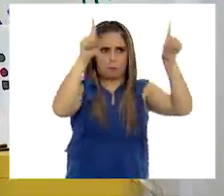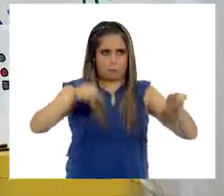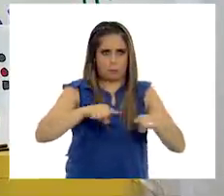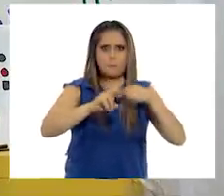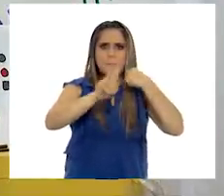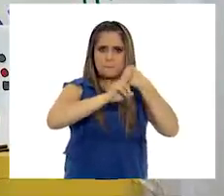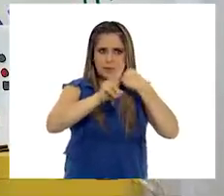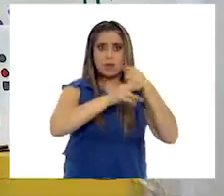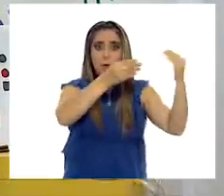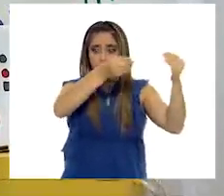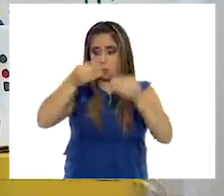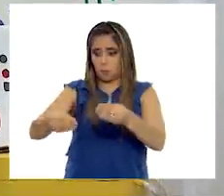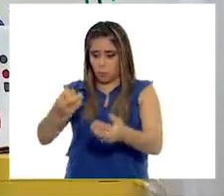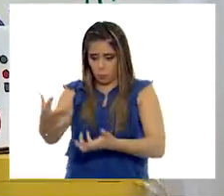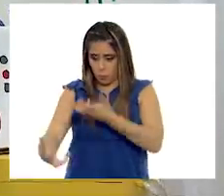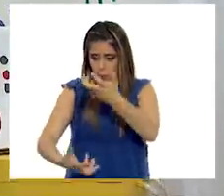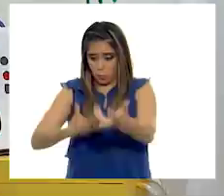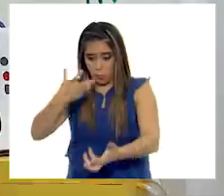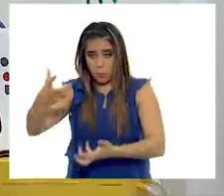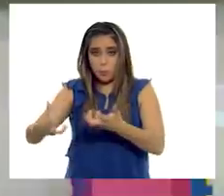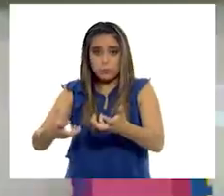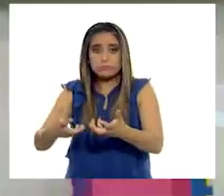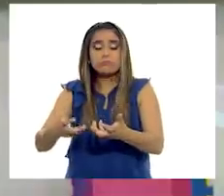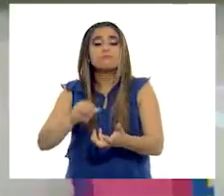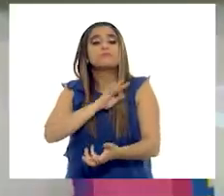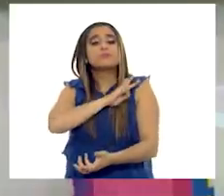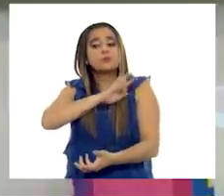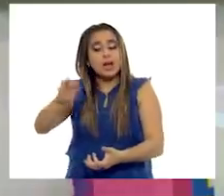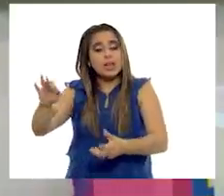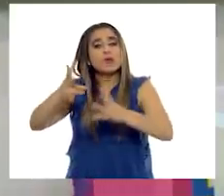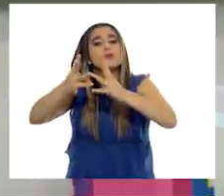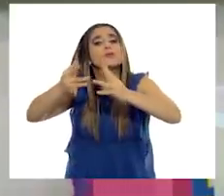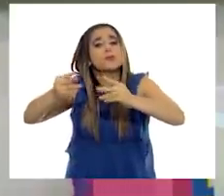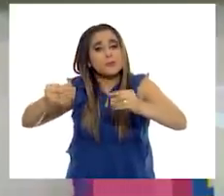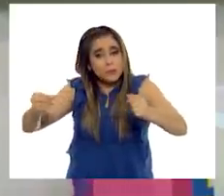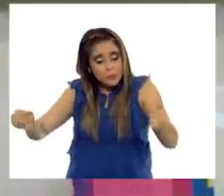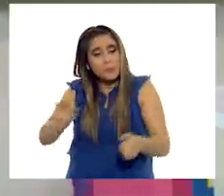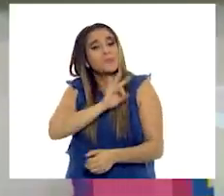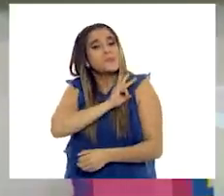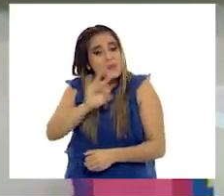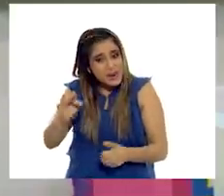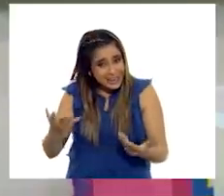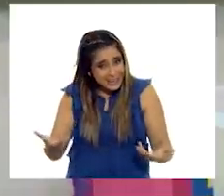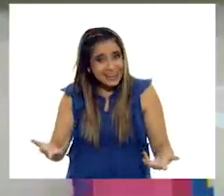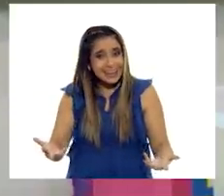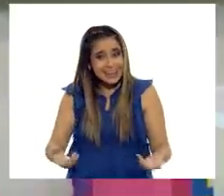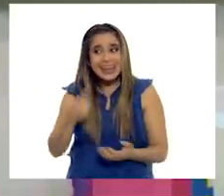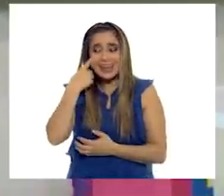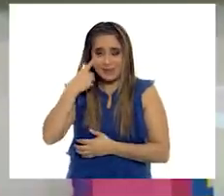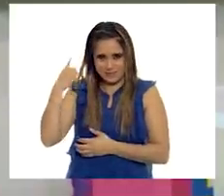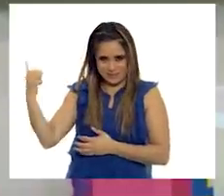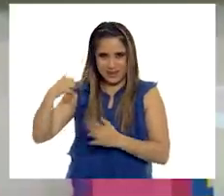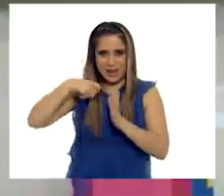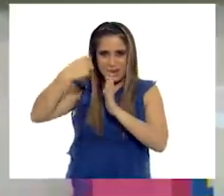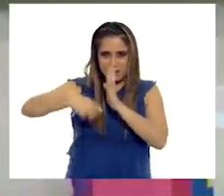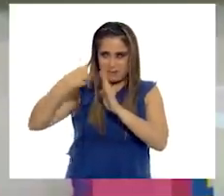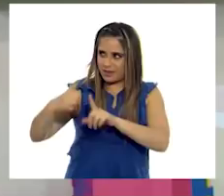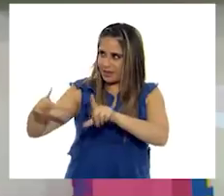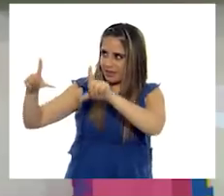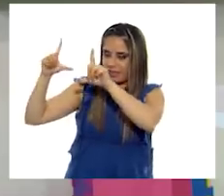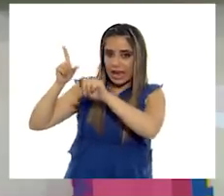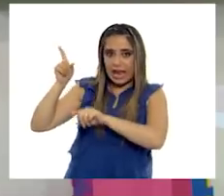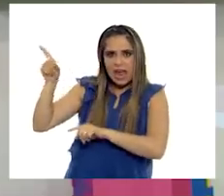decir, resiste rayaduras. Pero veamos cómo en este video modifican o